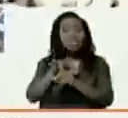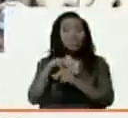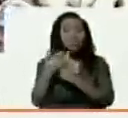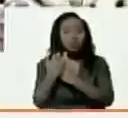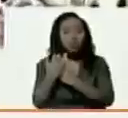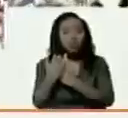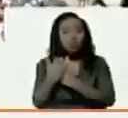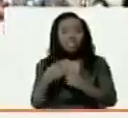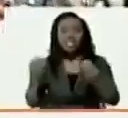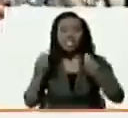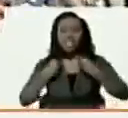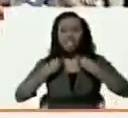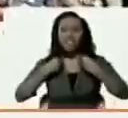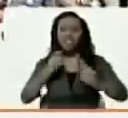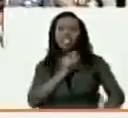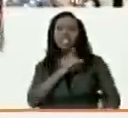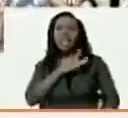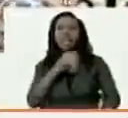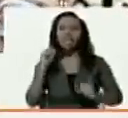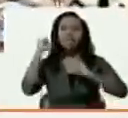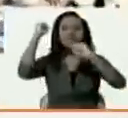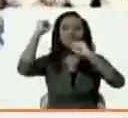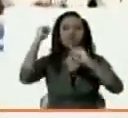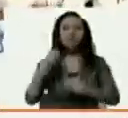que viva Chile,